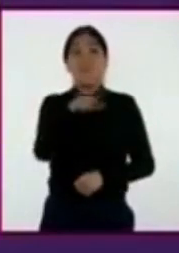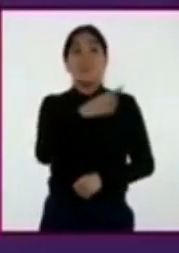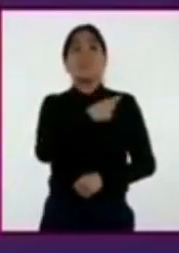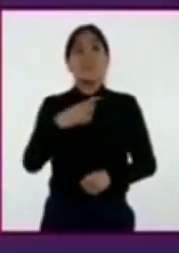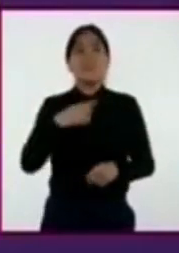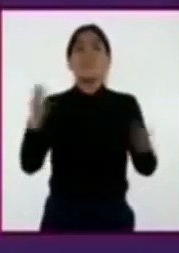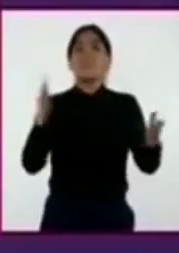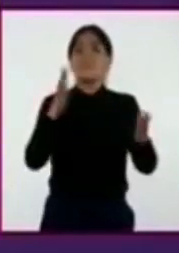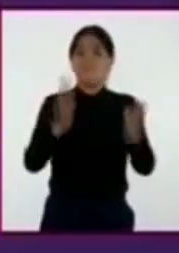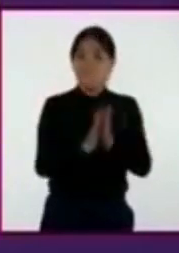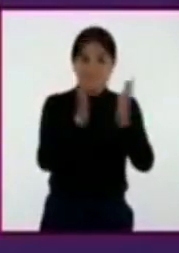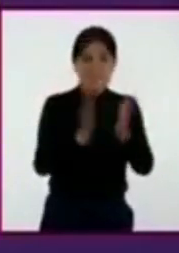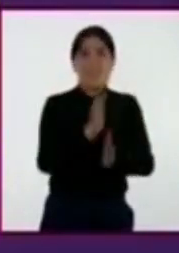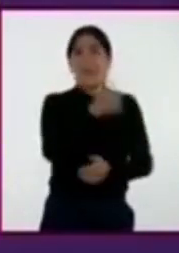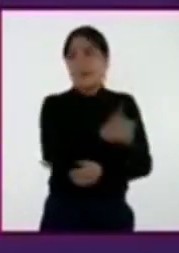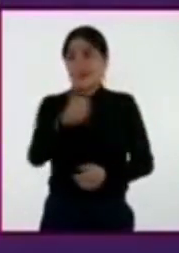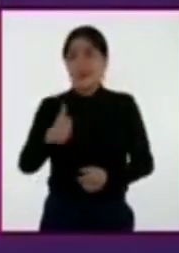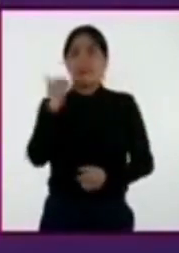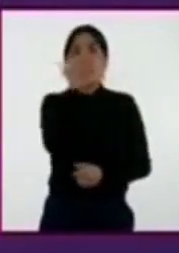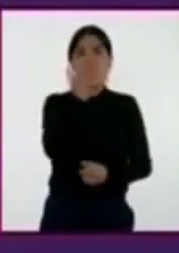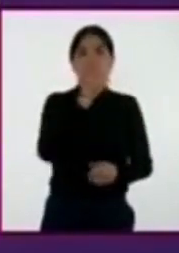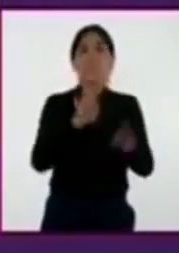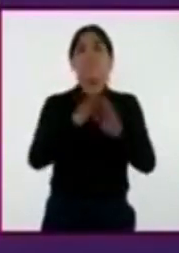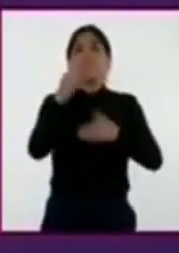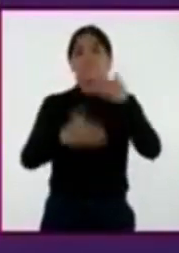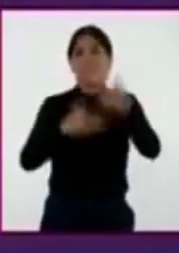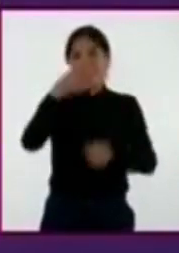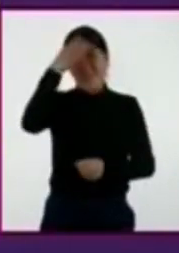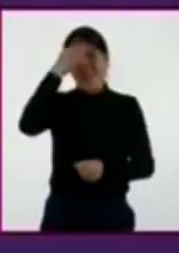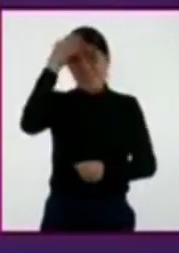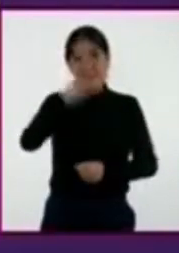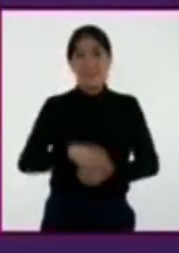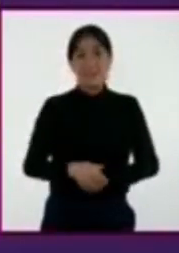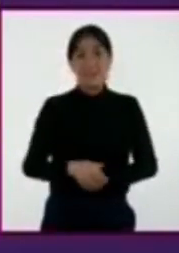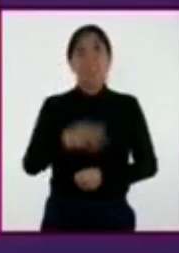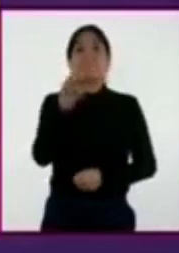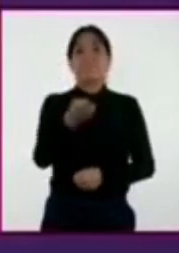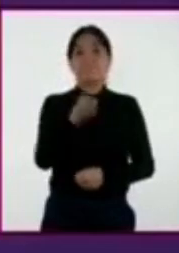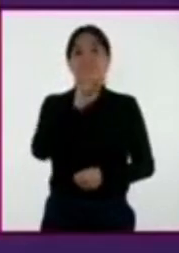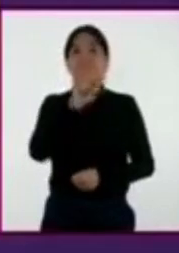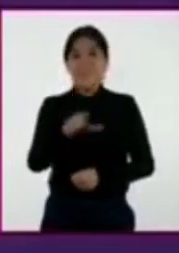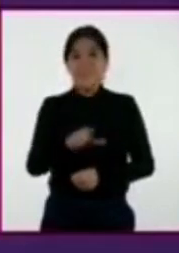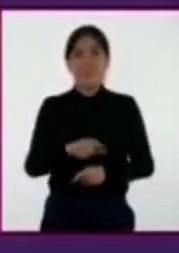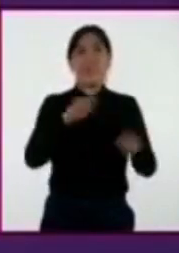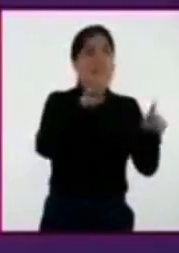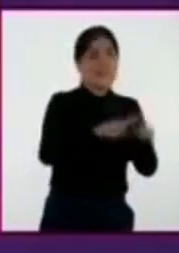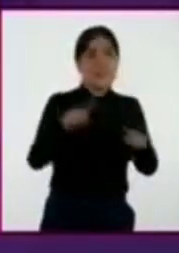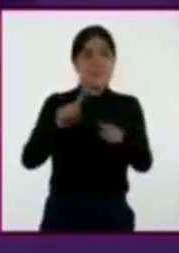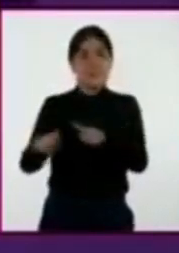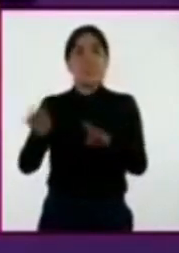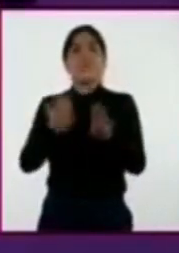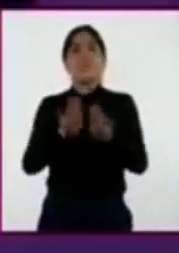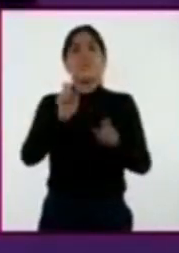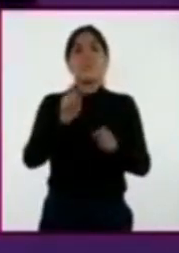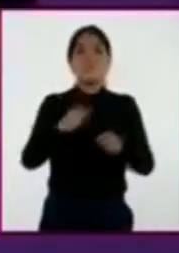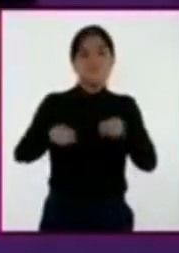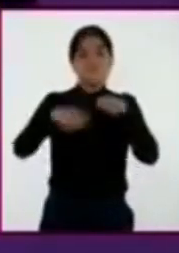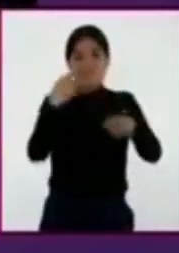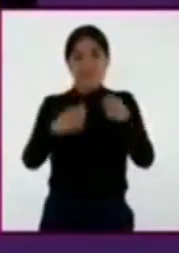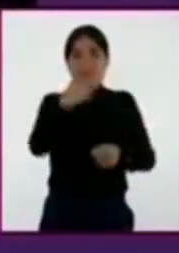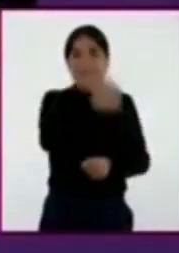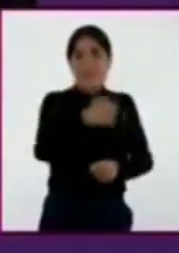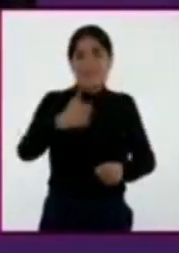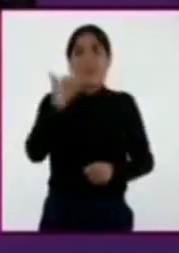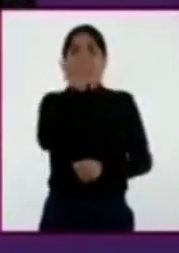de hacer partícipe a los alumnos de sus procesos de aprendizaje, así como diferenciar habilidades y destrezas que